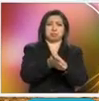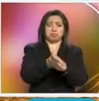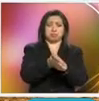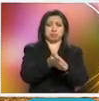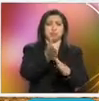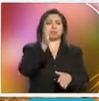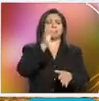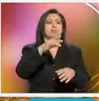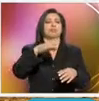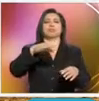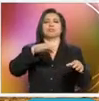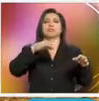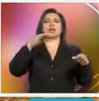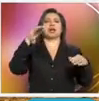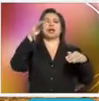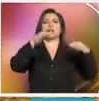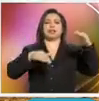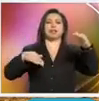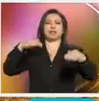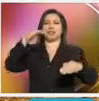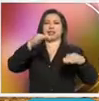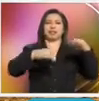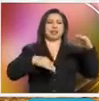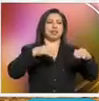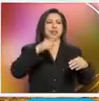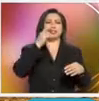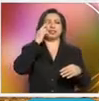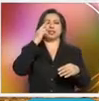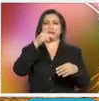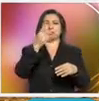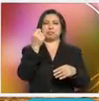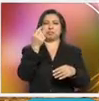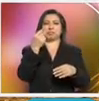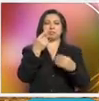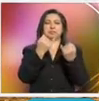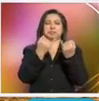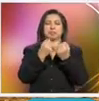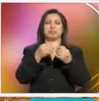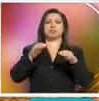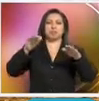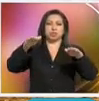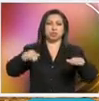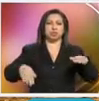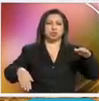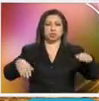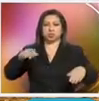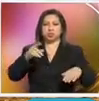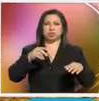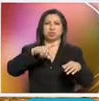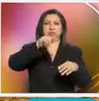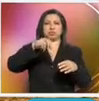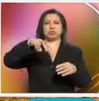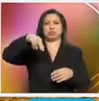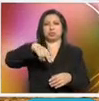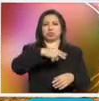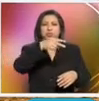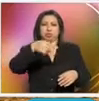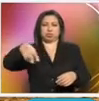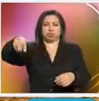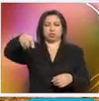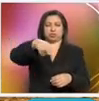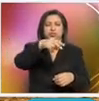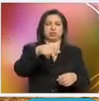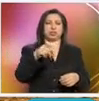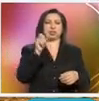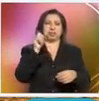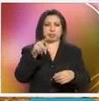una barrera de coral, no te acerques mucho por ahí. Y esa barrera de coral, cuando la marea baja, se convierte en un pequeño islote.